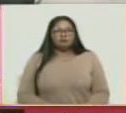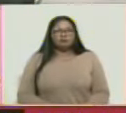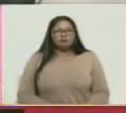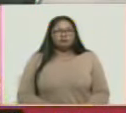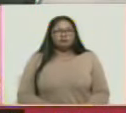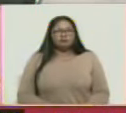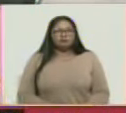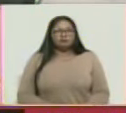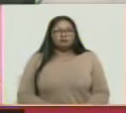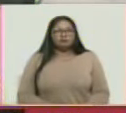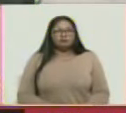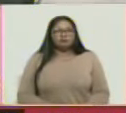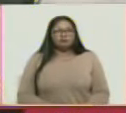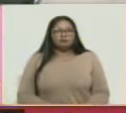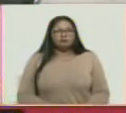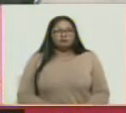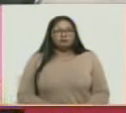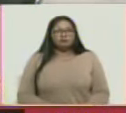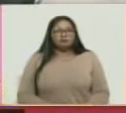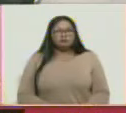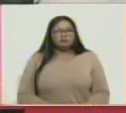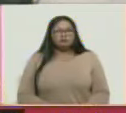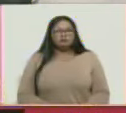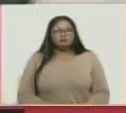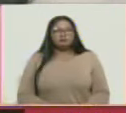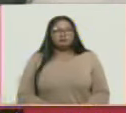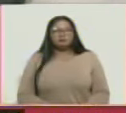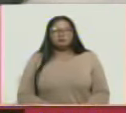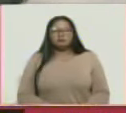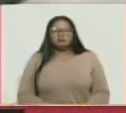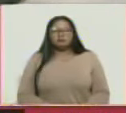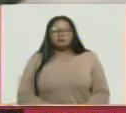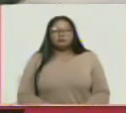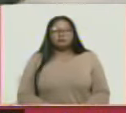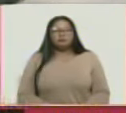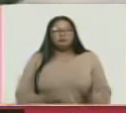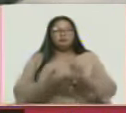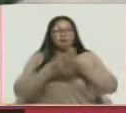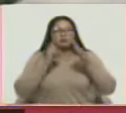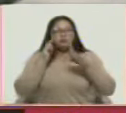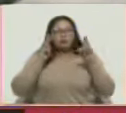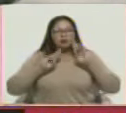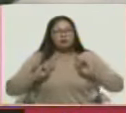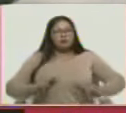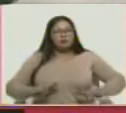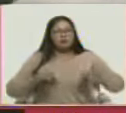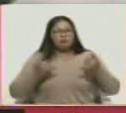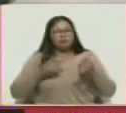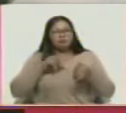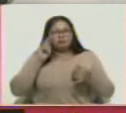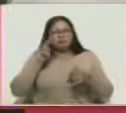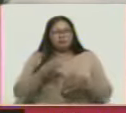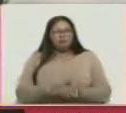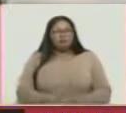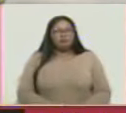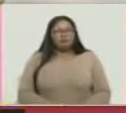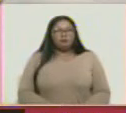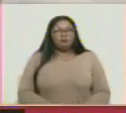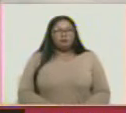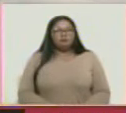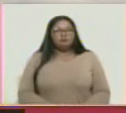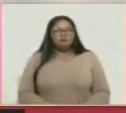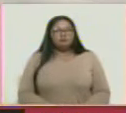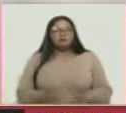pasando en Palestina son crímenes contra la humanidad. contra la humanidad. Lo que está pasando